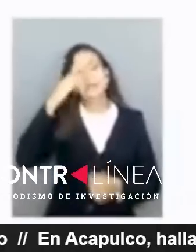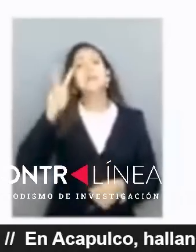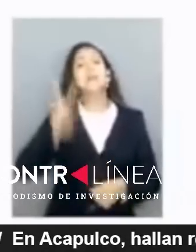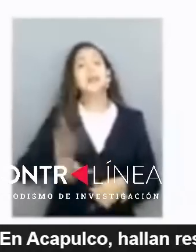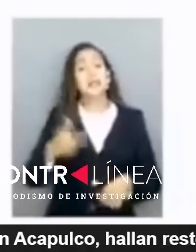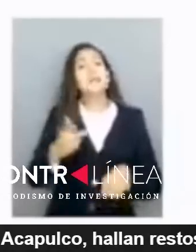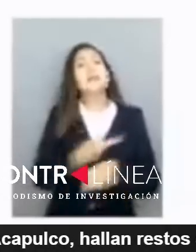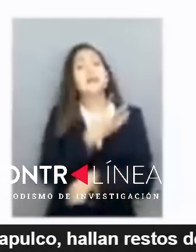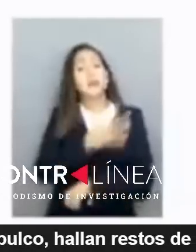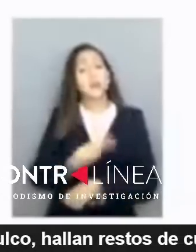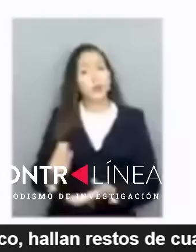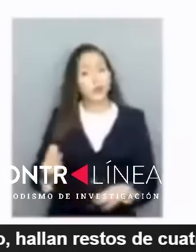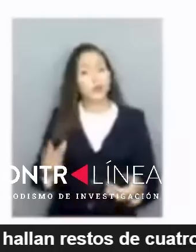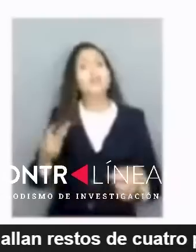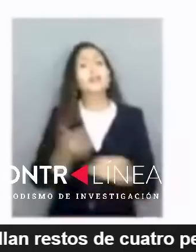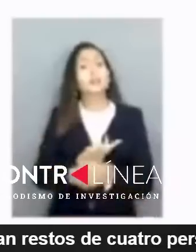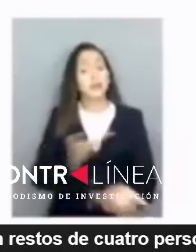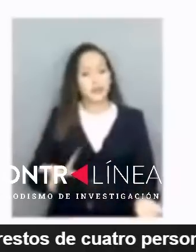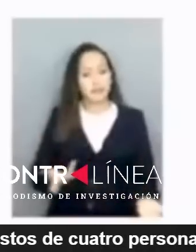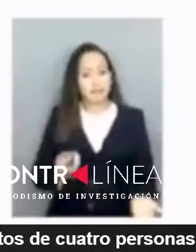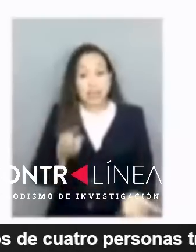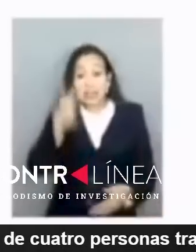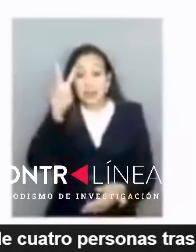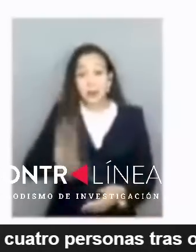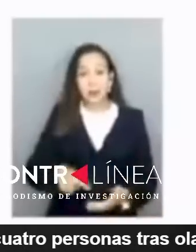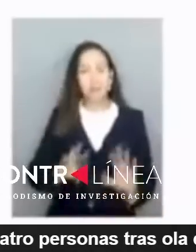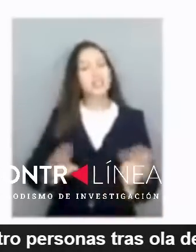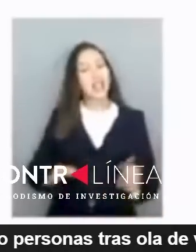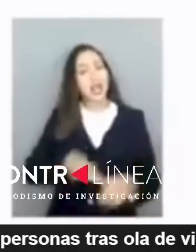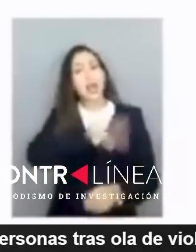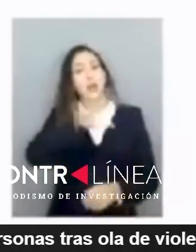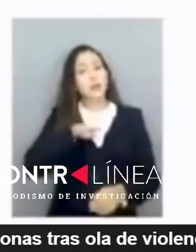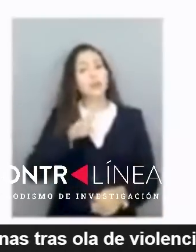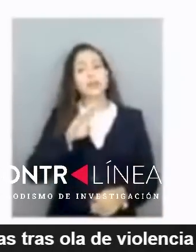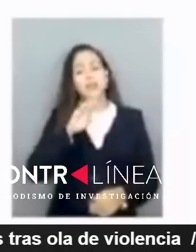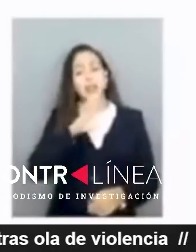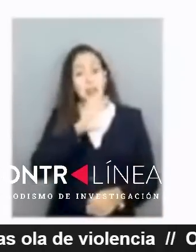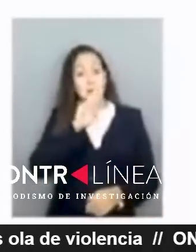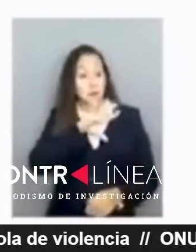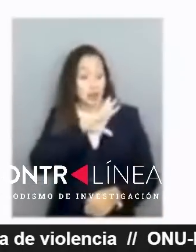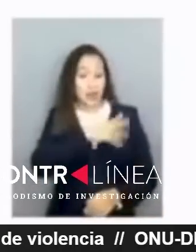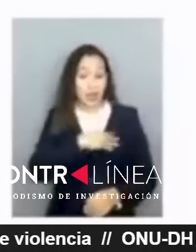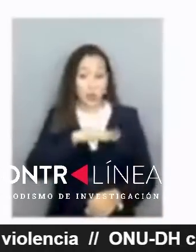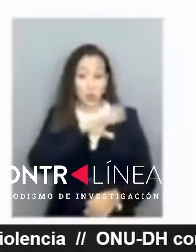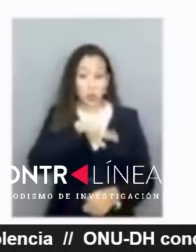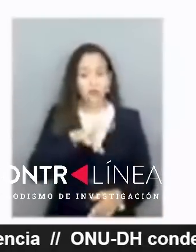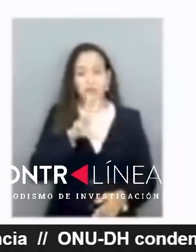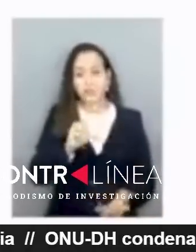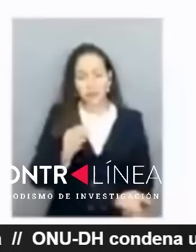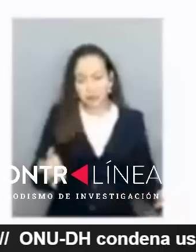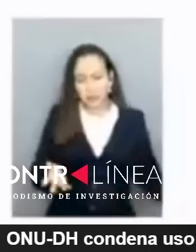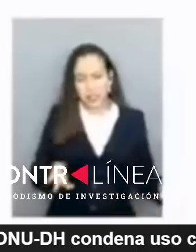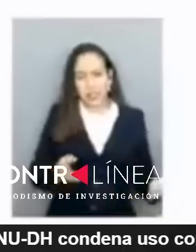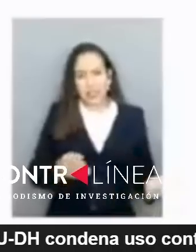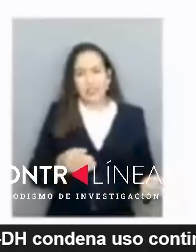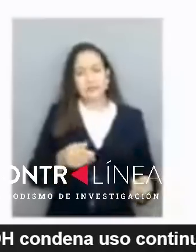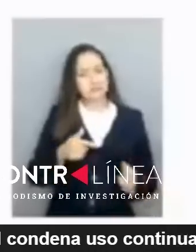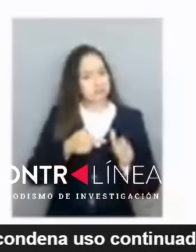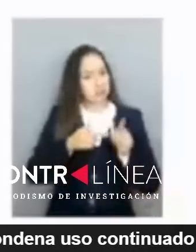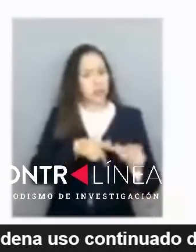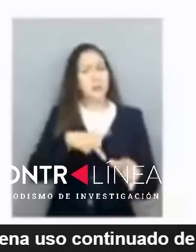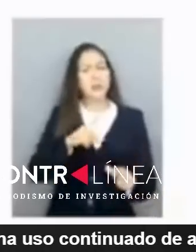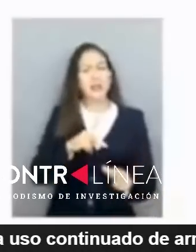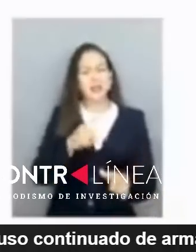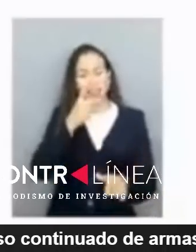No están cansadas de buscar, están cansadas de sus contactos con las